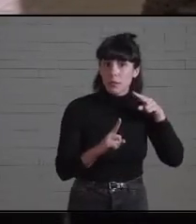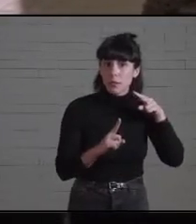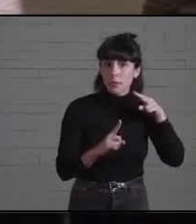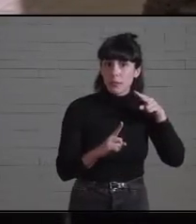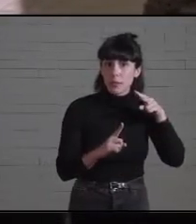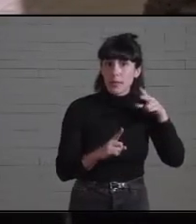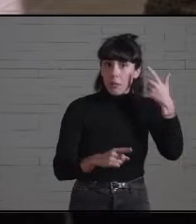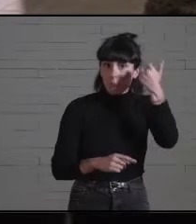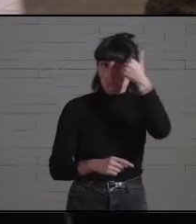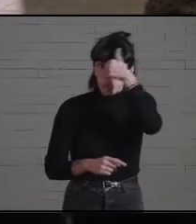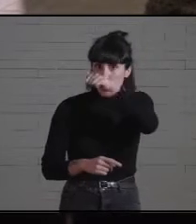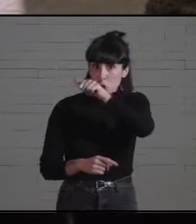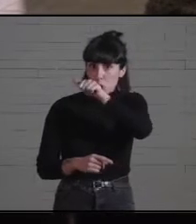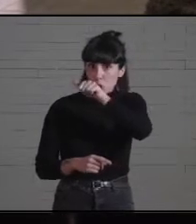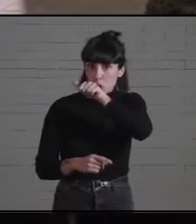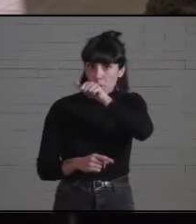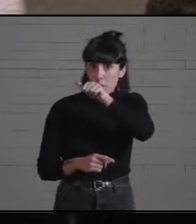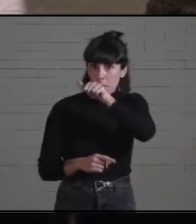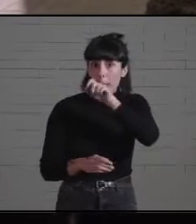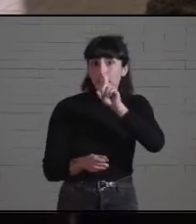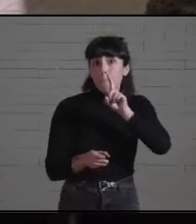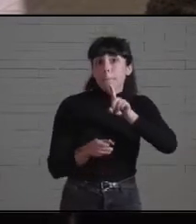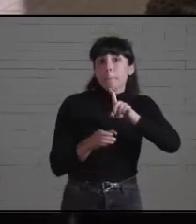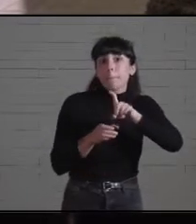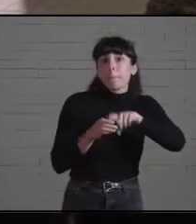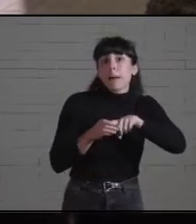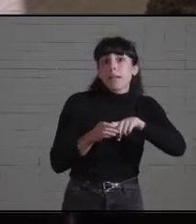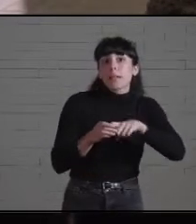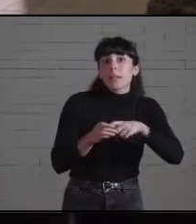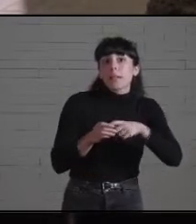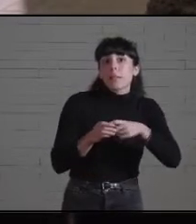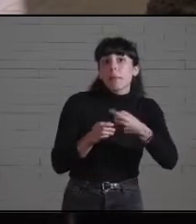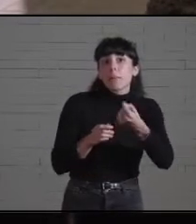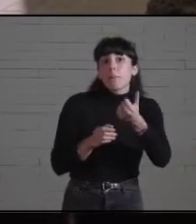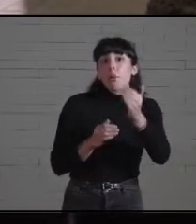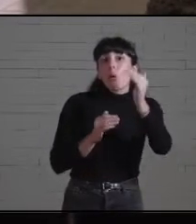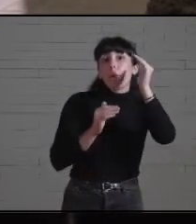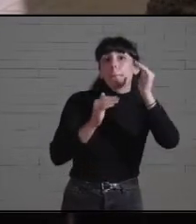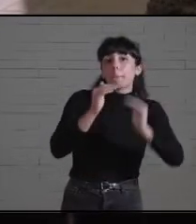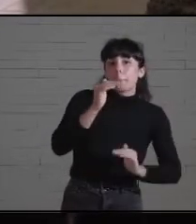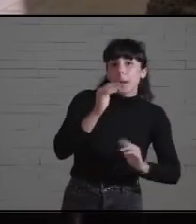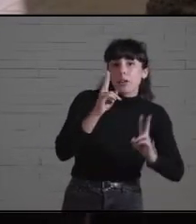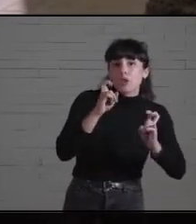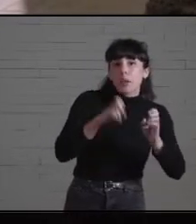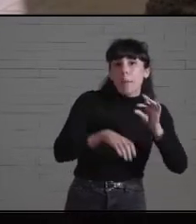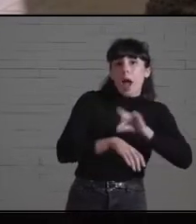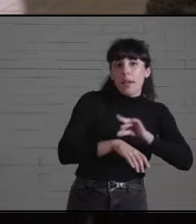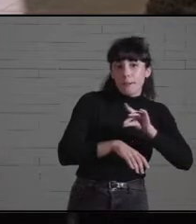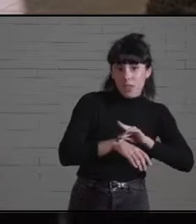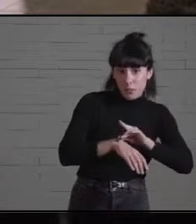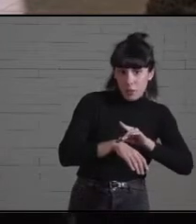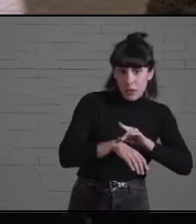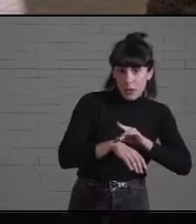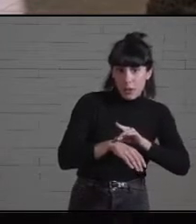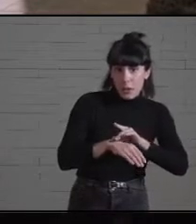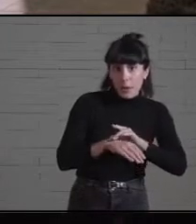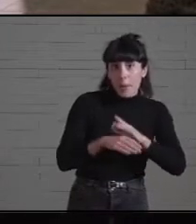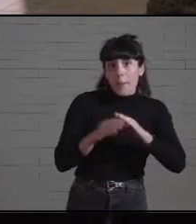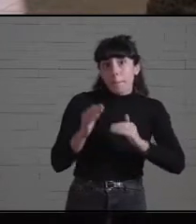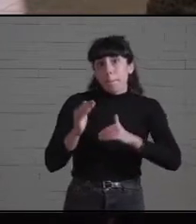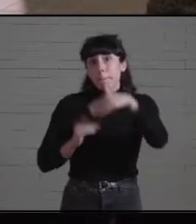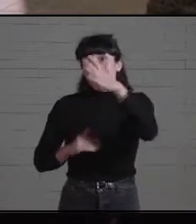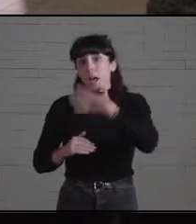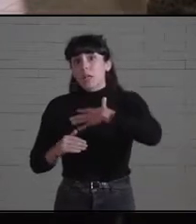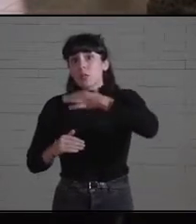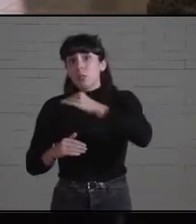ellos se han implicado un poco menos en los cuidados de menores durante la enfermedad, se han implicado más en el resto de